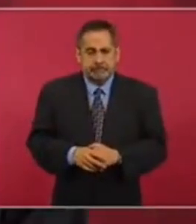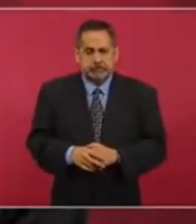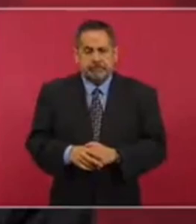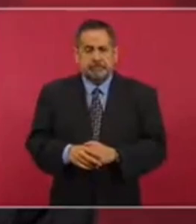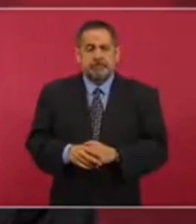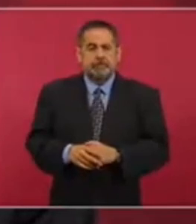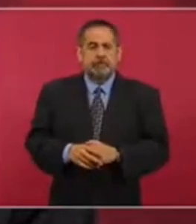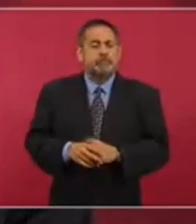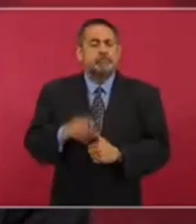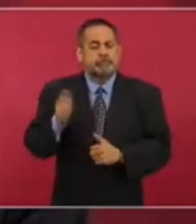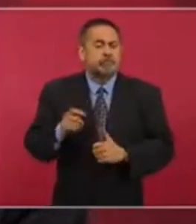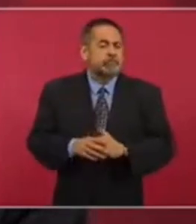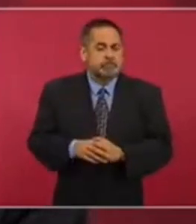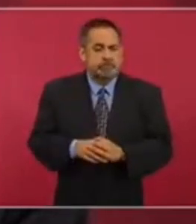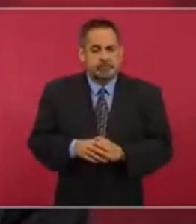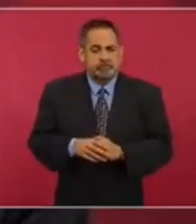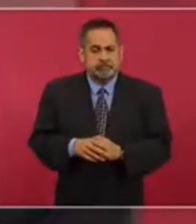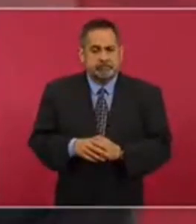Entonces él